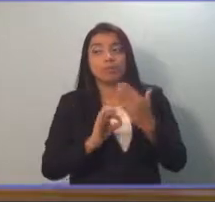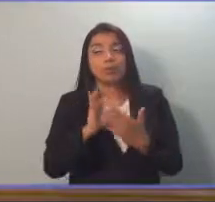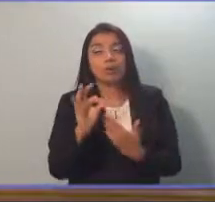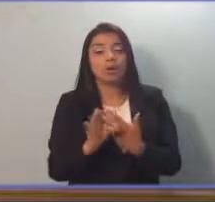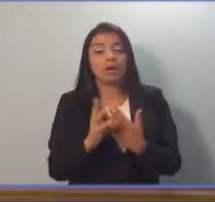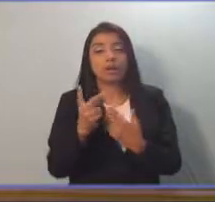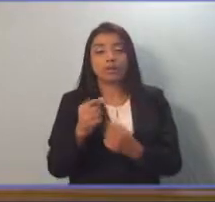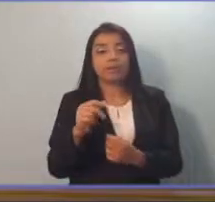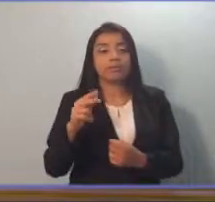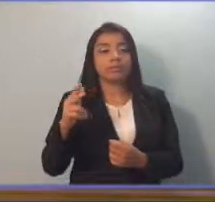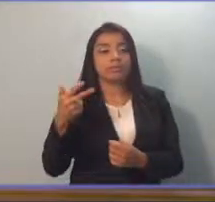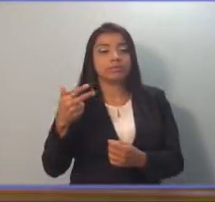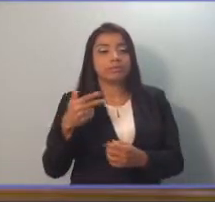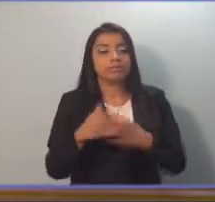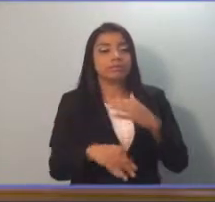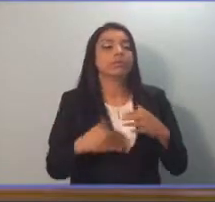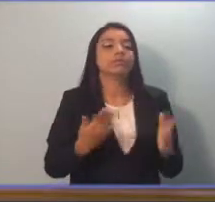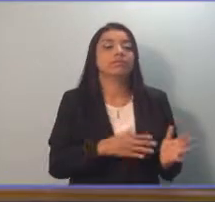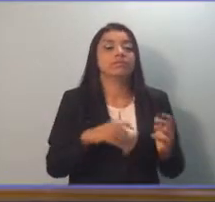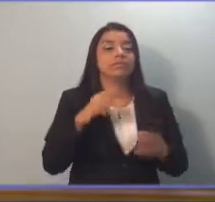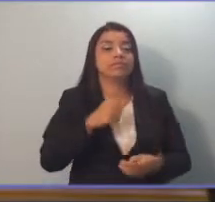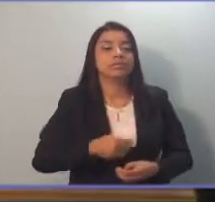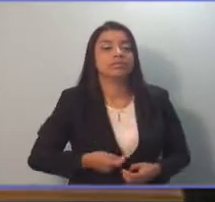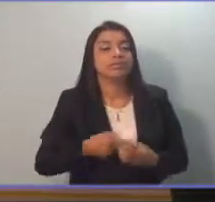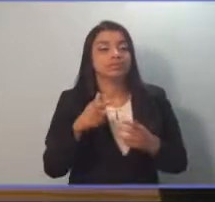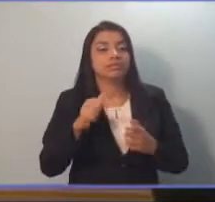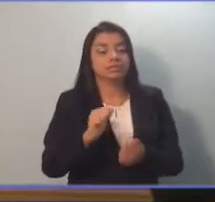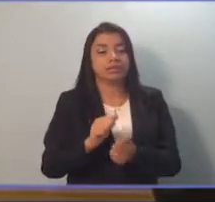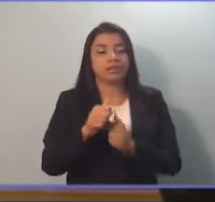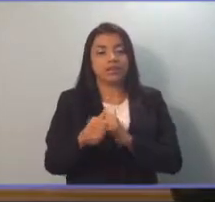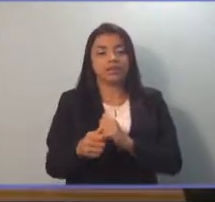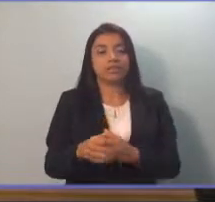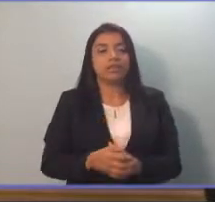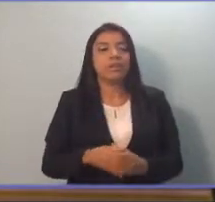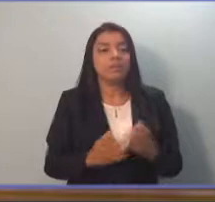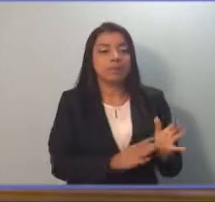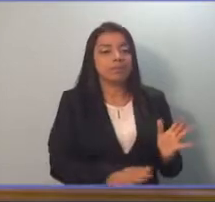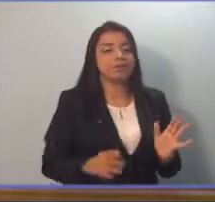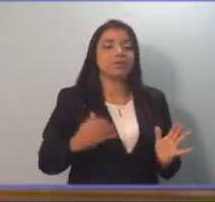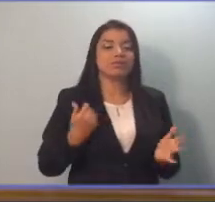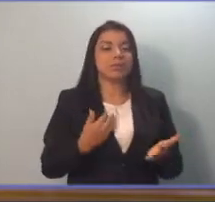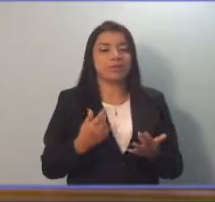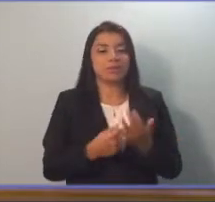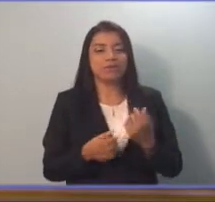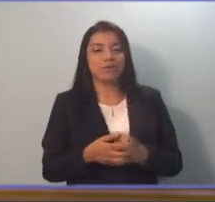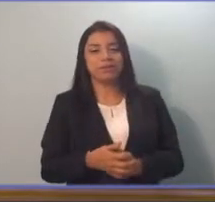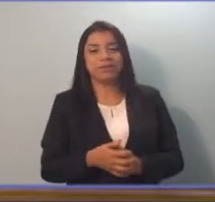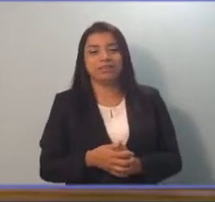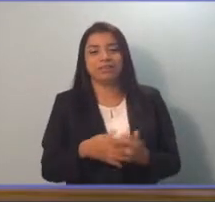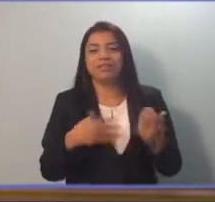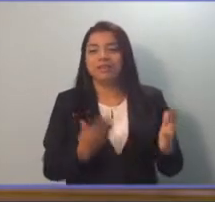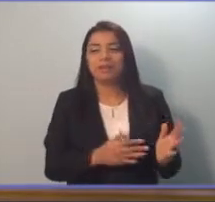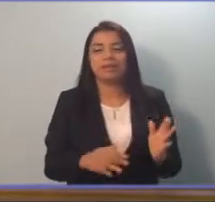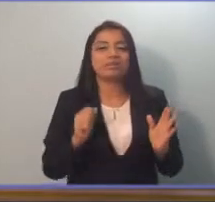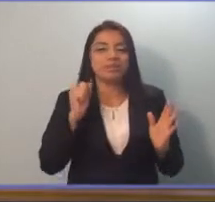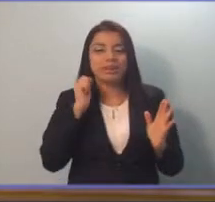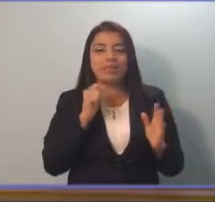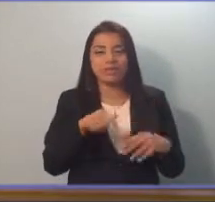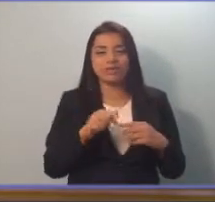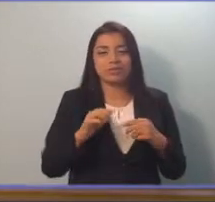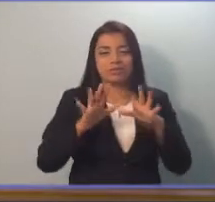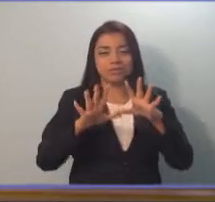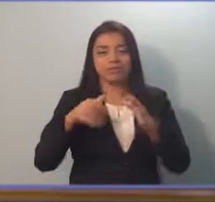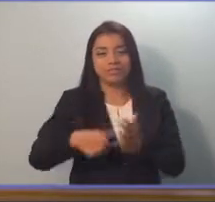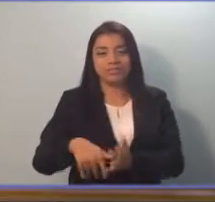demás, puedo mencionar los siguientes avances. Los 10 municipios priorizados de la primera